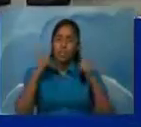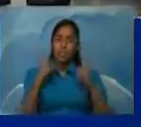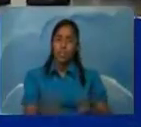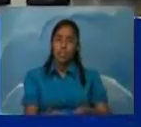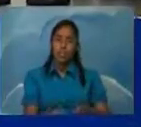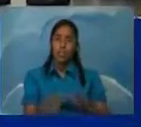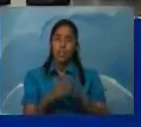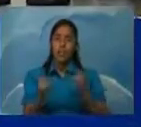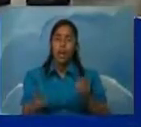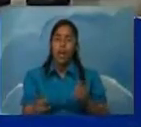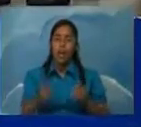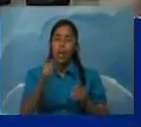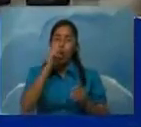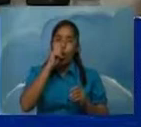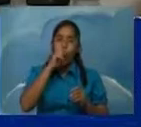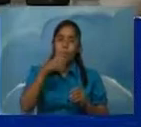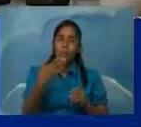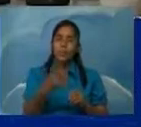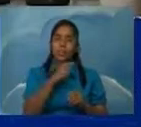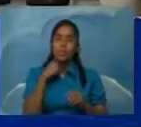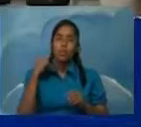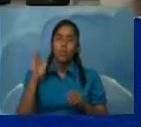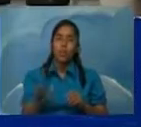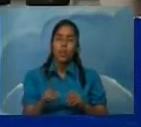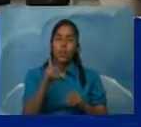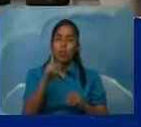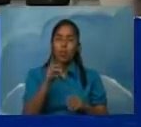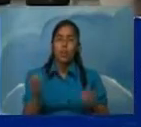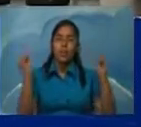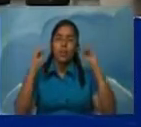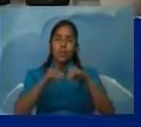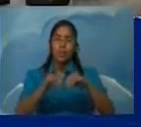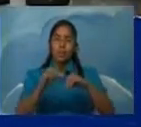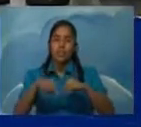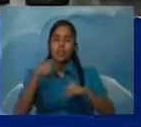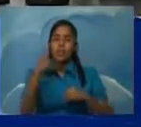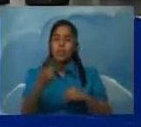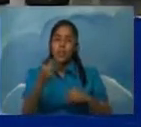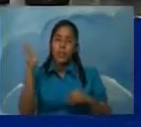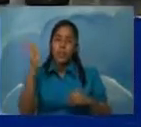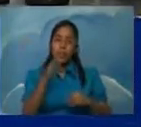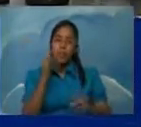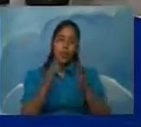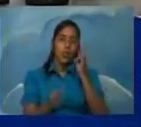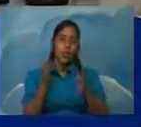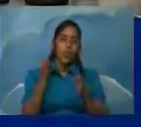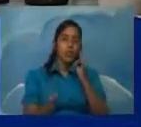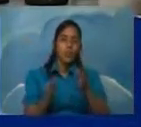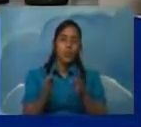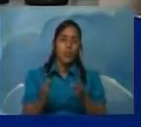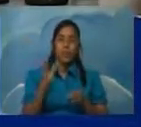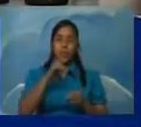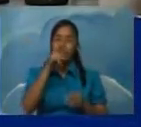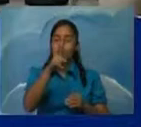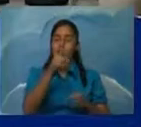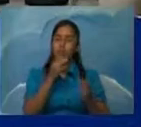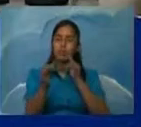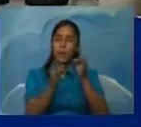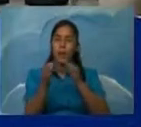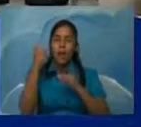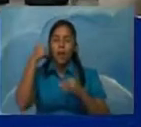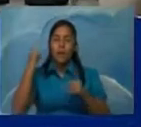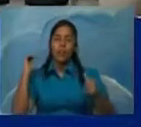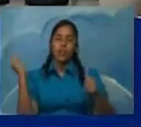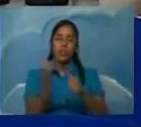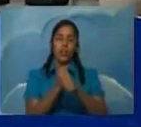los hombres que mueran una vez y después viene el juicio. ¿Está usted preparado para encontrarse con